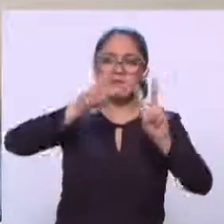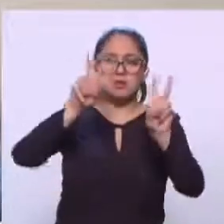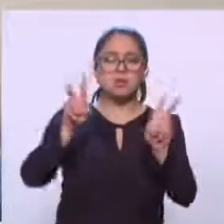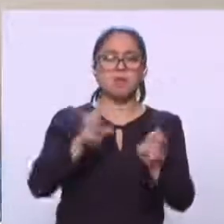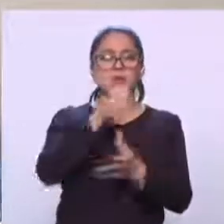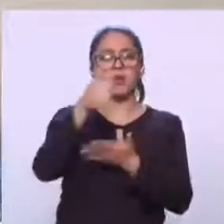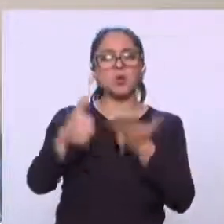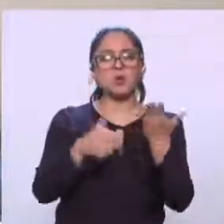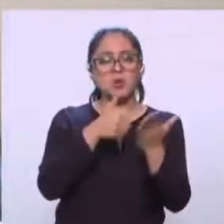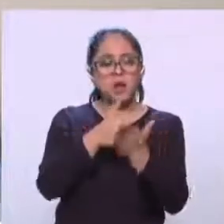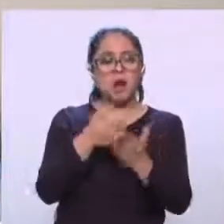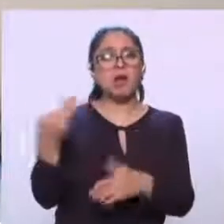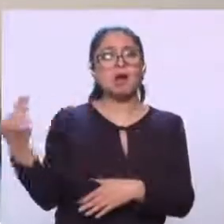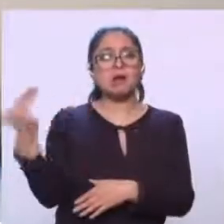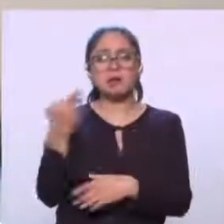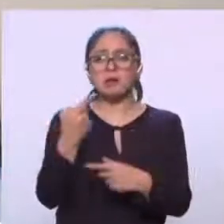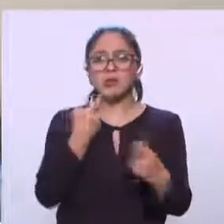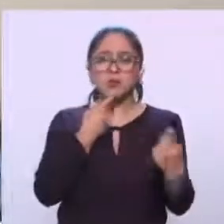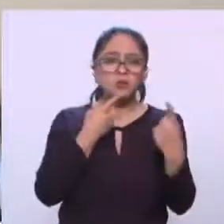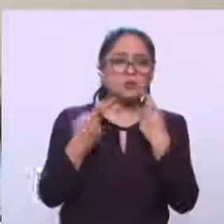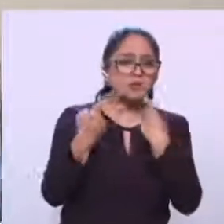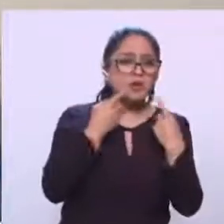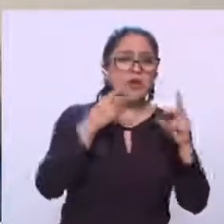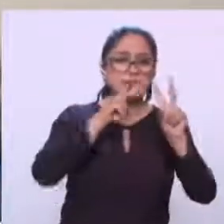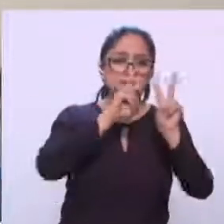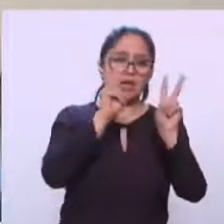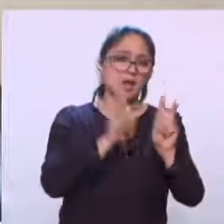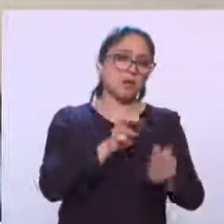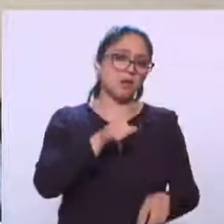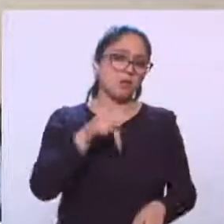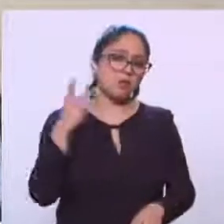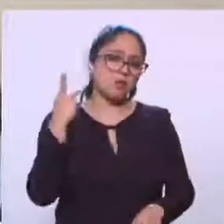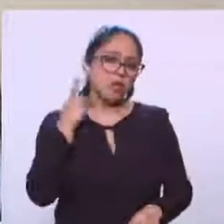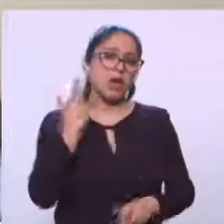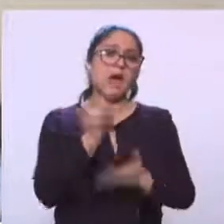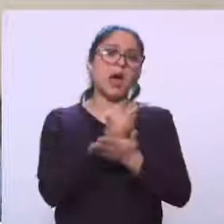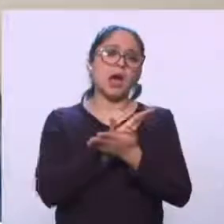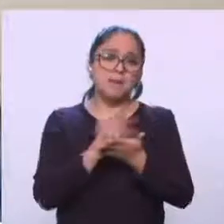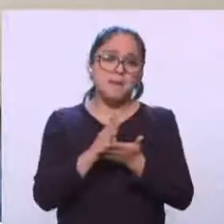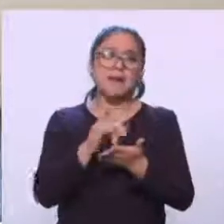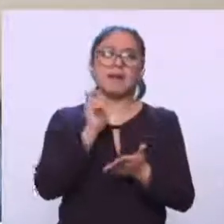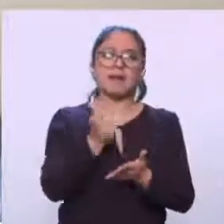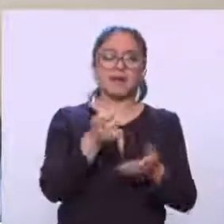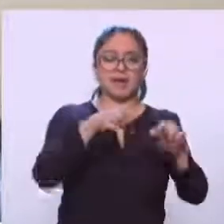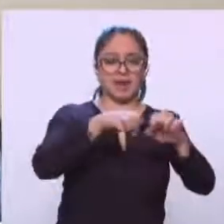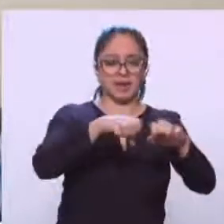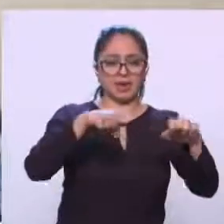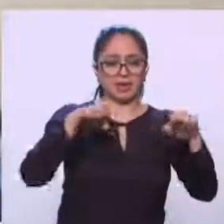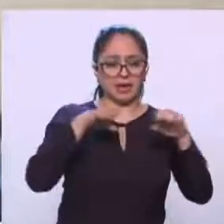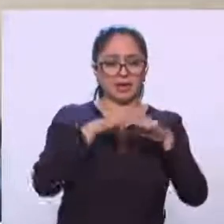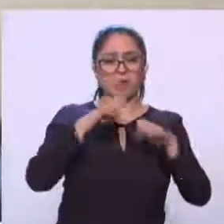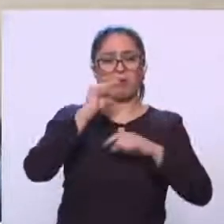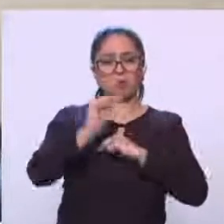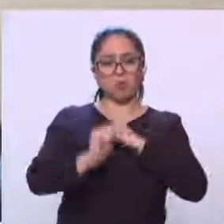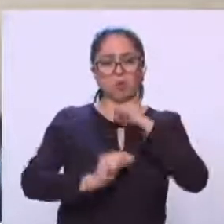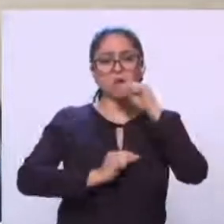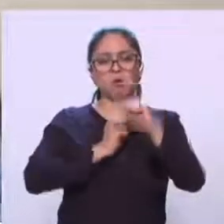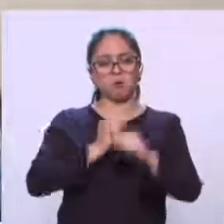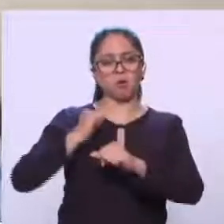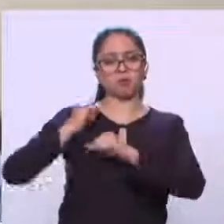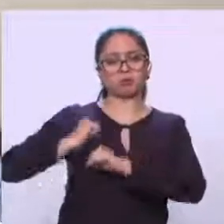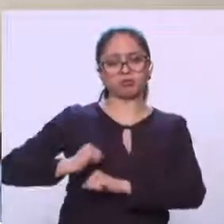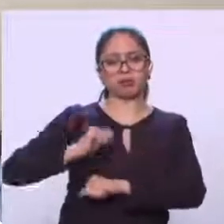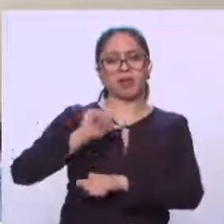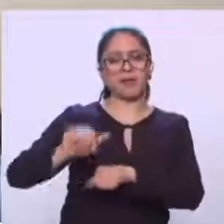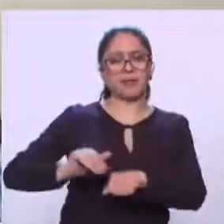mucho más democracia en las decisiones públicas y tener un equipo que pueda seguir y continuar en las diferentes administraciones para